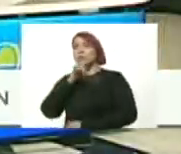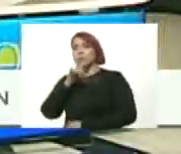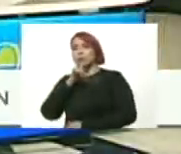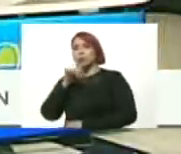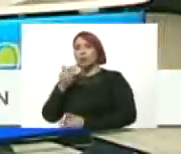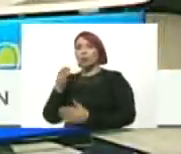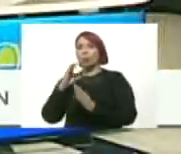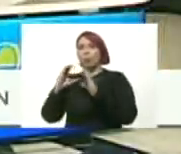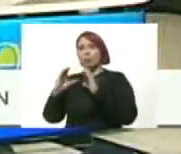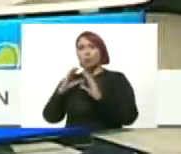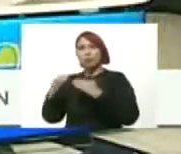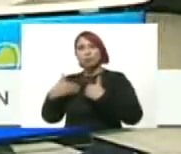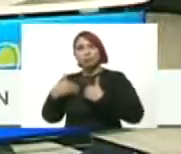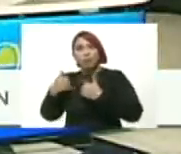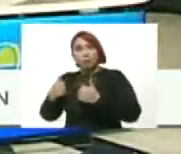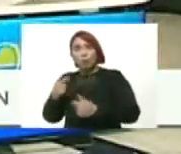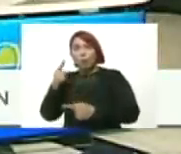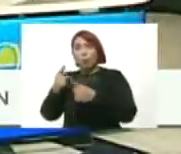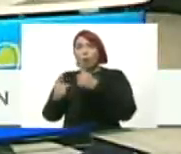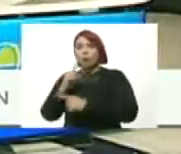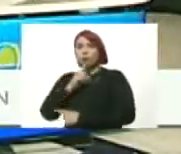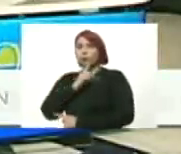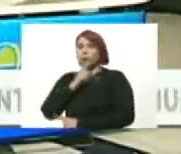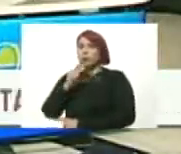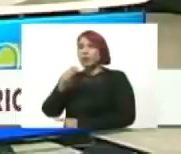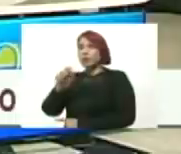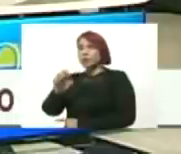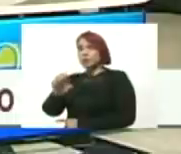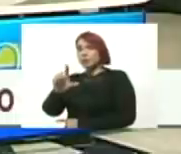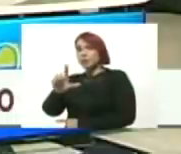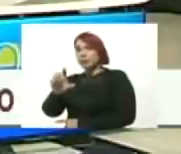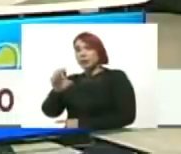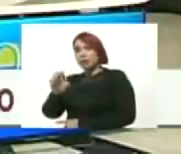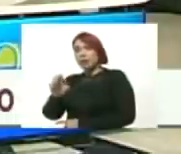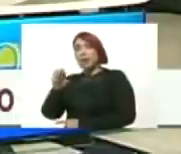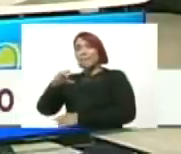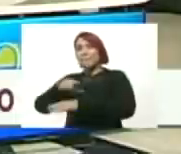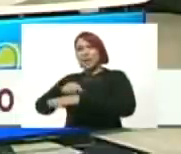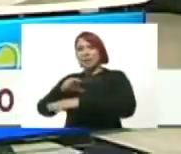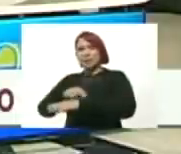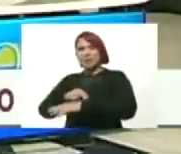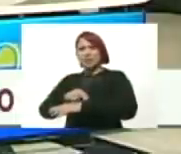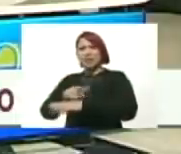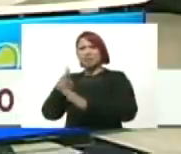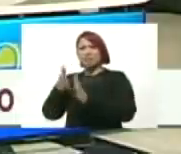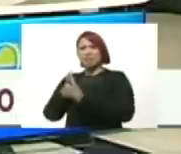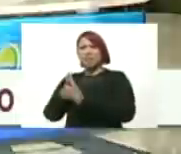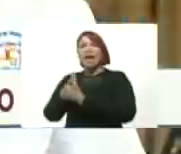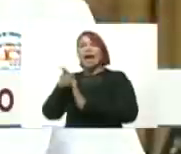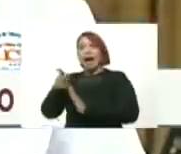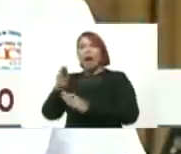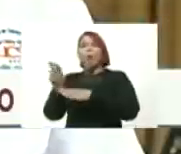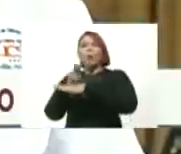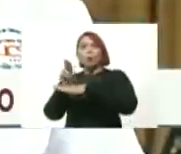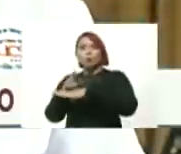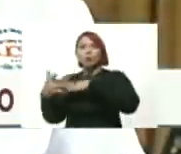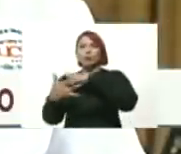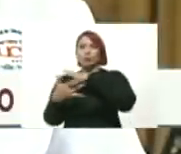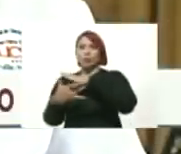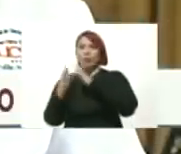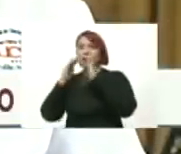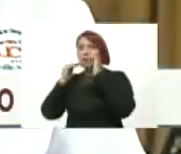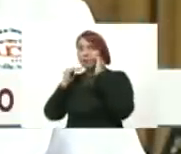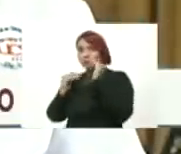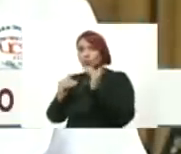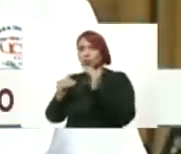en la salud que algunos llaman telemedicina el uso de la tecnología para la atención y de hacer llegar salud a los